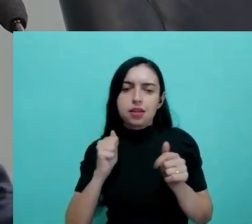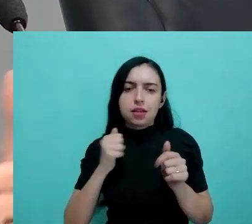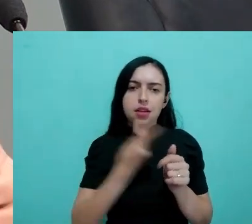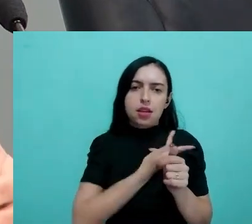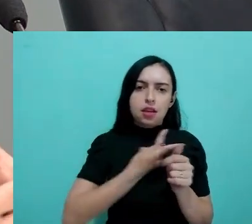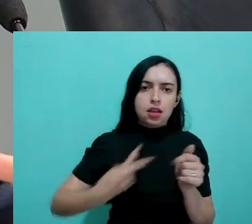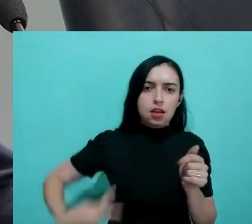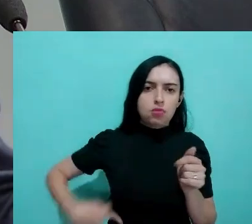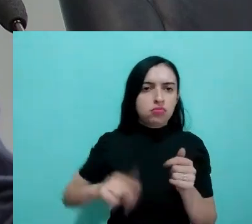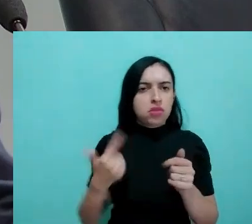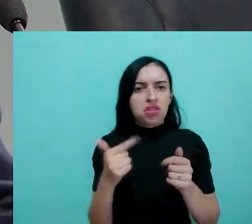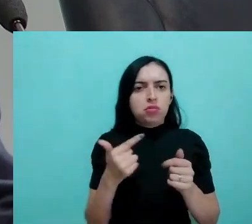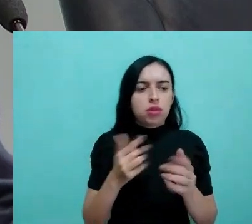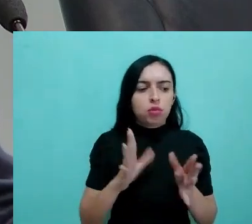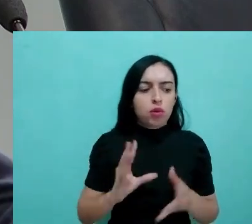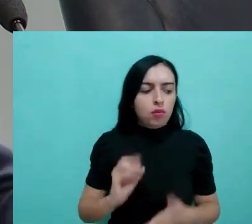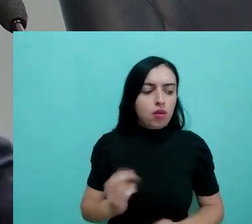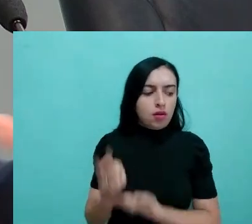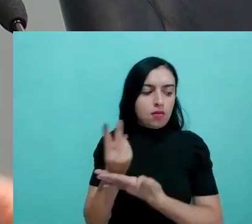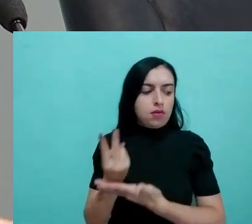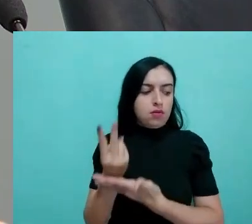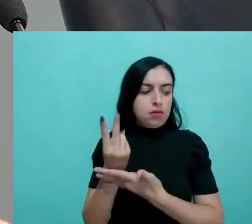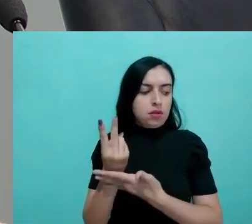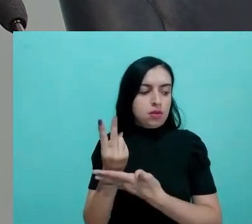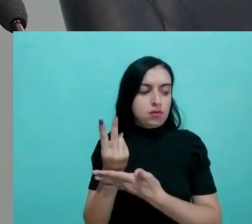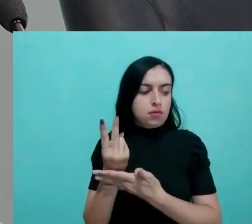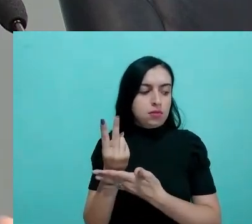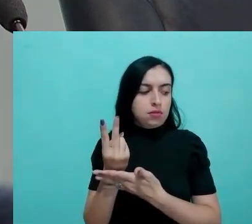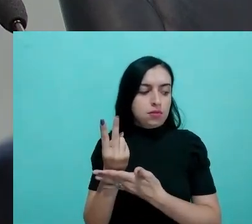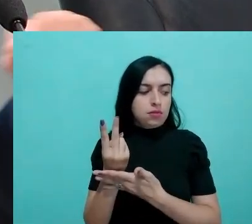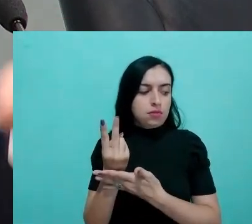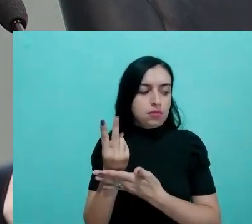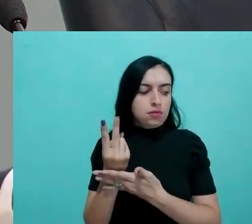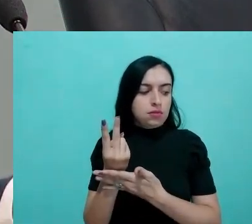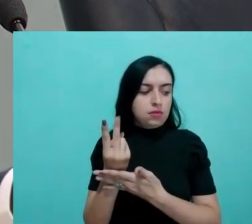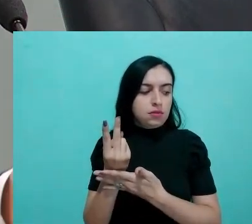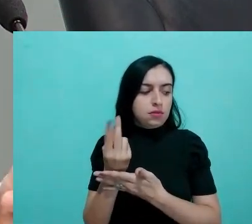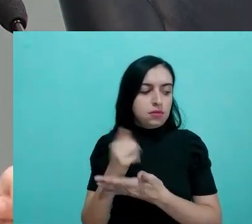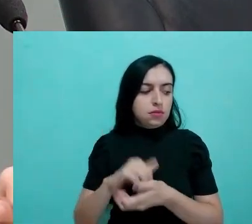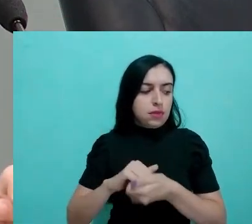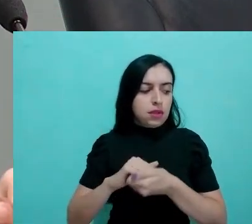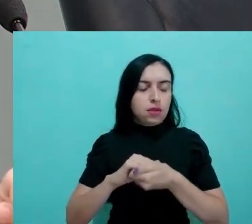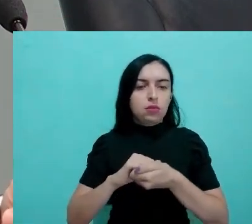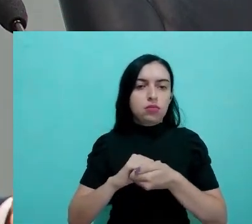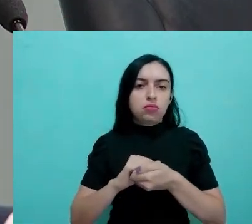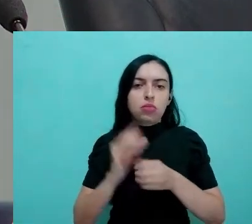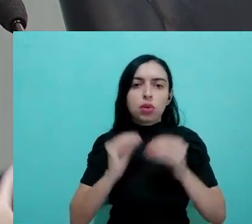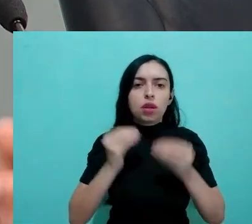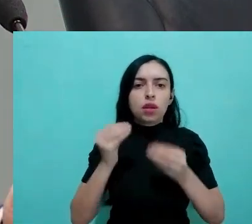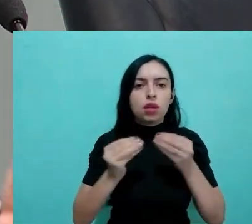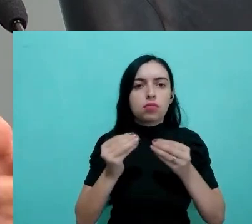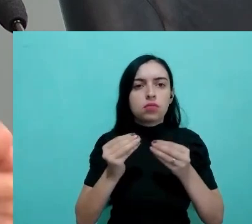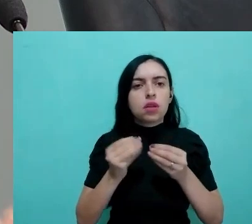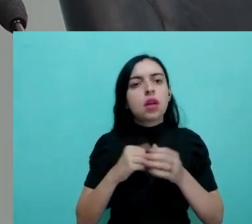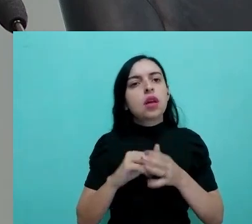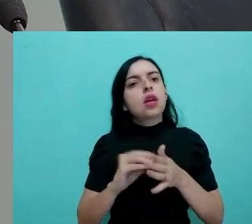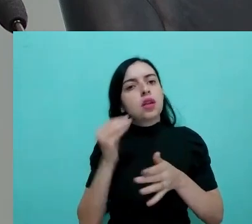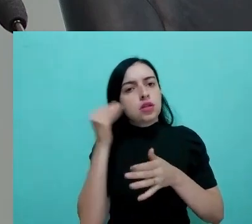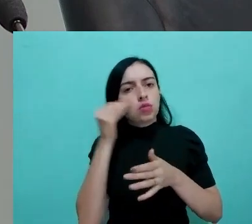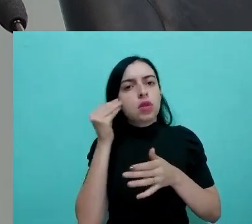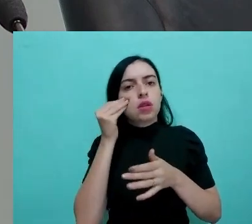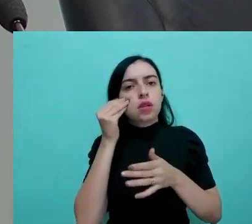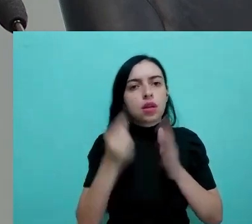tendencia a favor de un régimen especial en esa constitución. Y es precisamente por esa razón que fue la